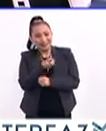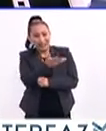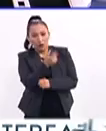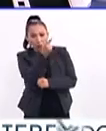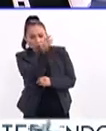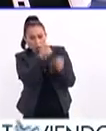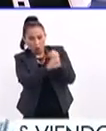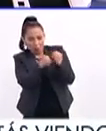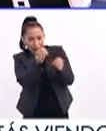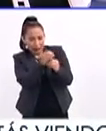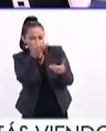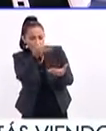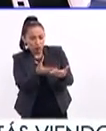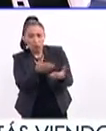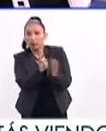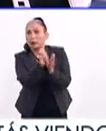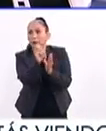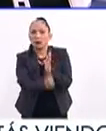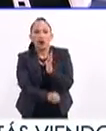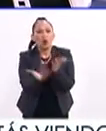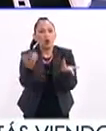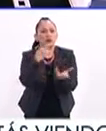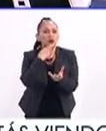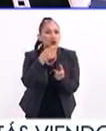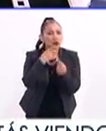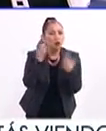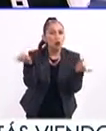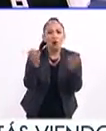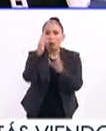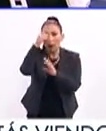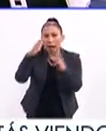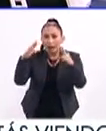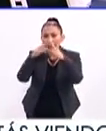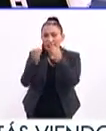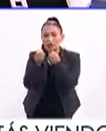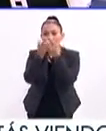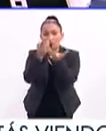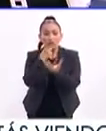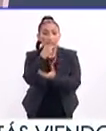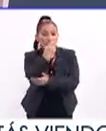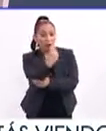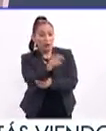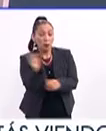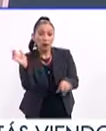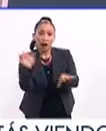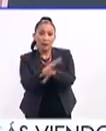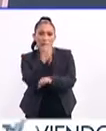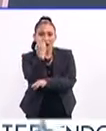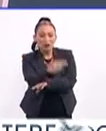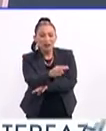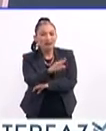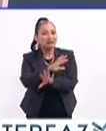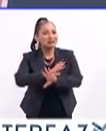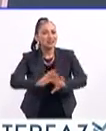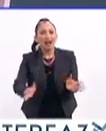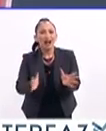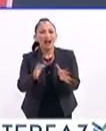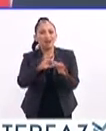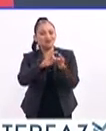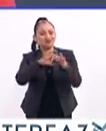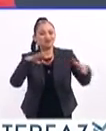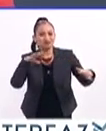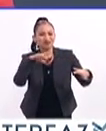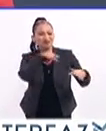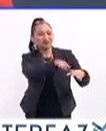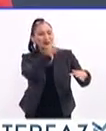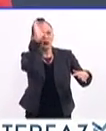a un objeto, ya sea utilitario, ritual, cuando lo dejamos de llamar por su nombre, pues estamos